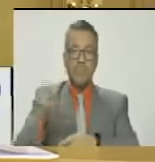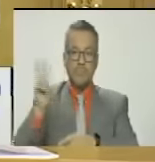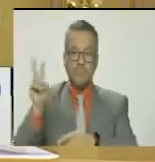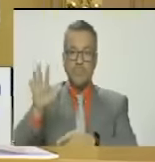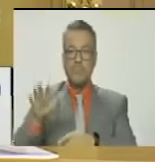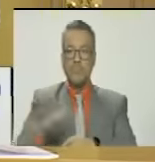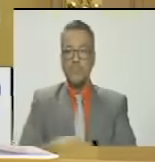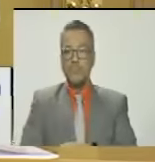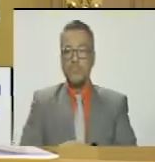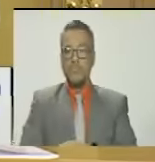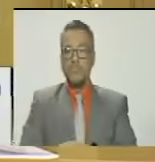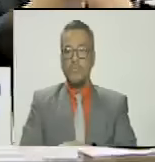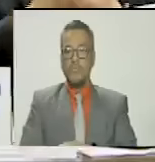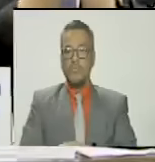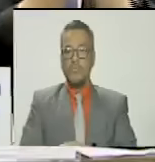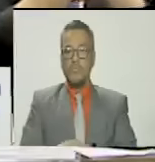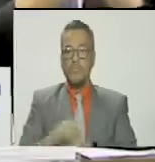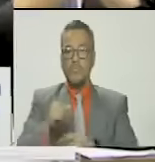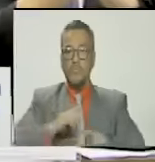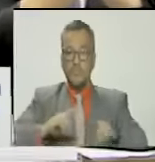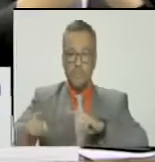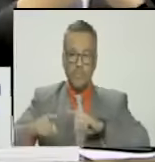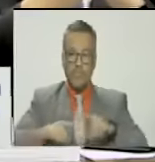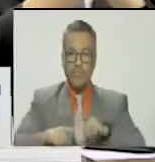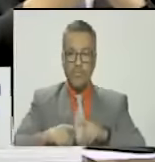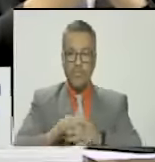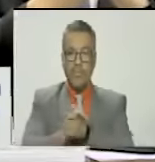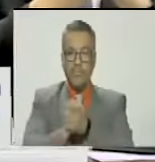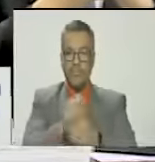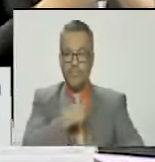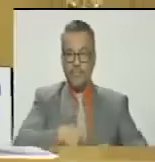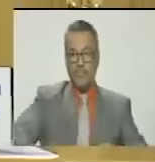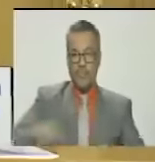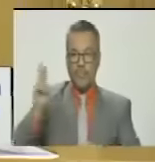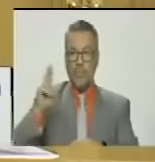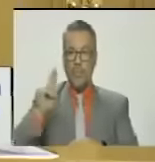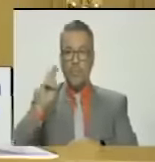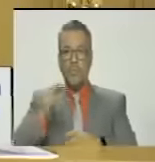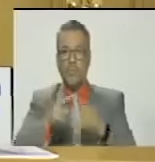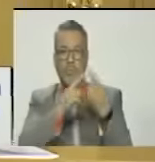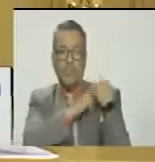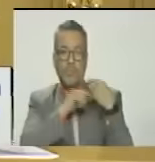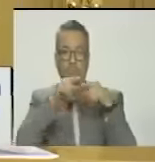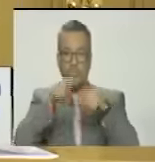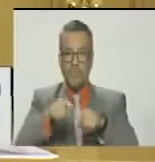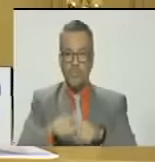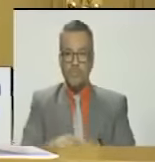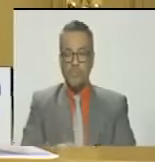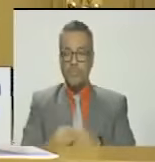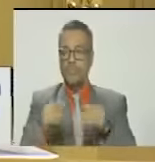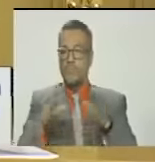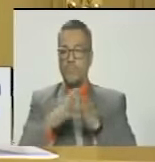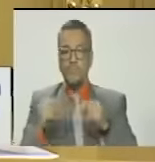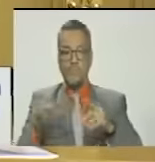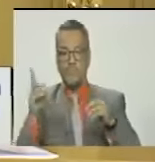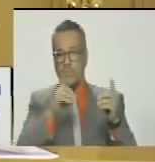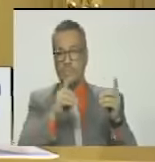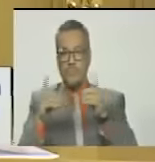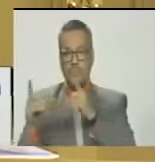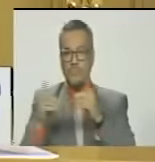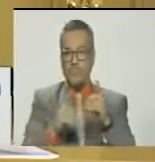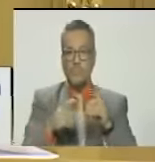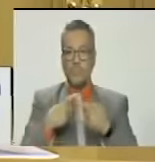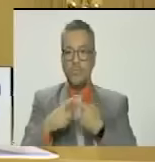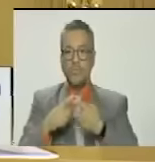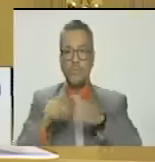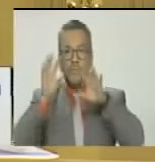Venezuela, y por instrucciones del compañero presidente de la República, encargado pues de todo lo que es el diálogo con